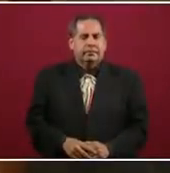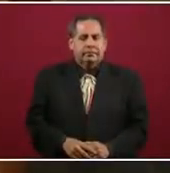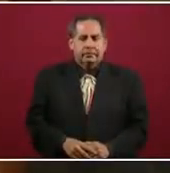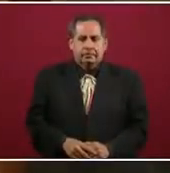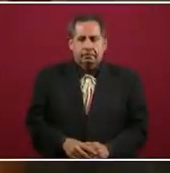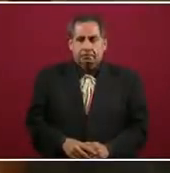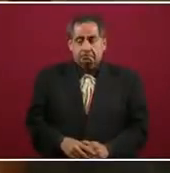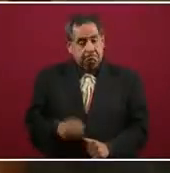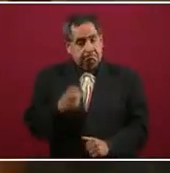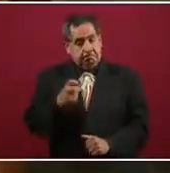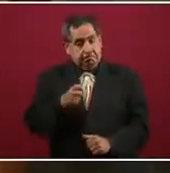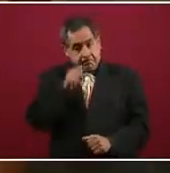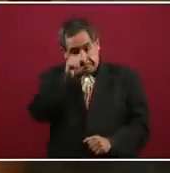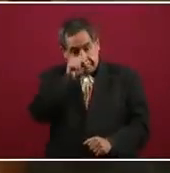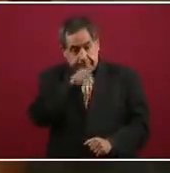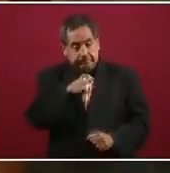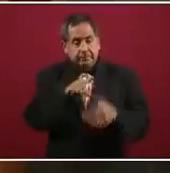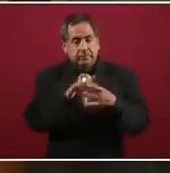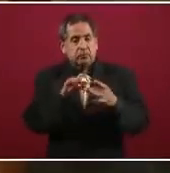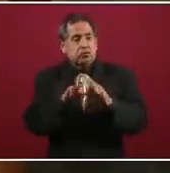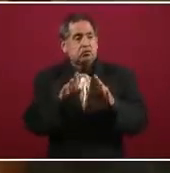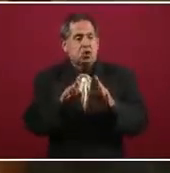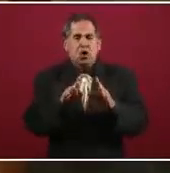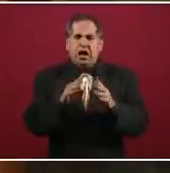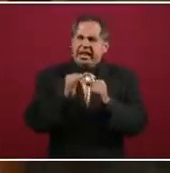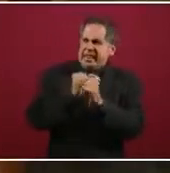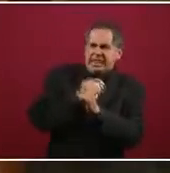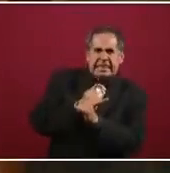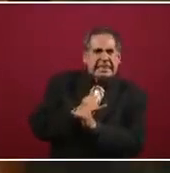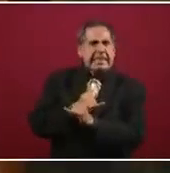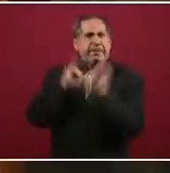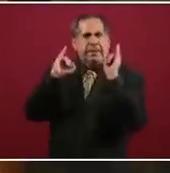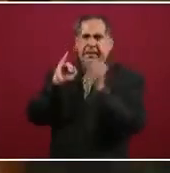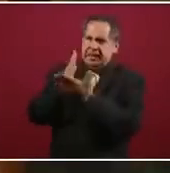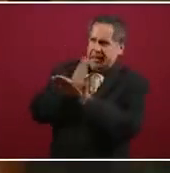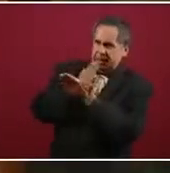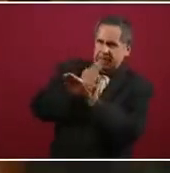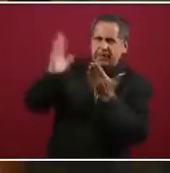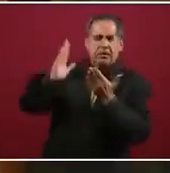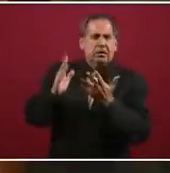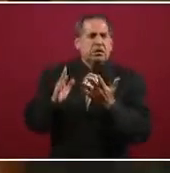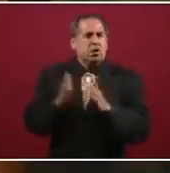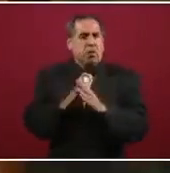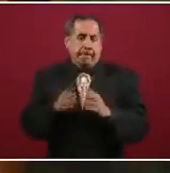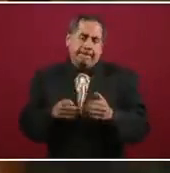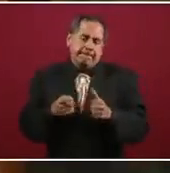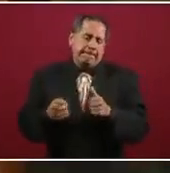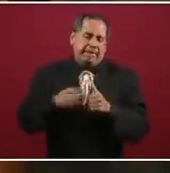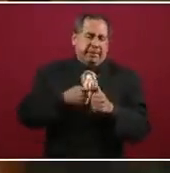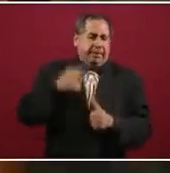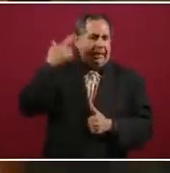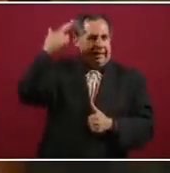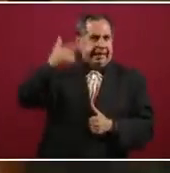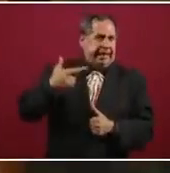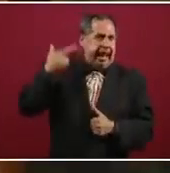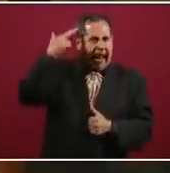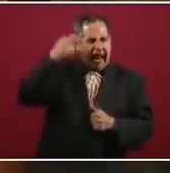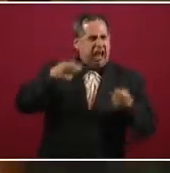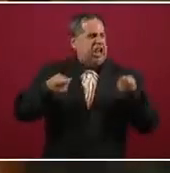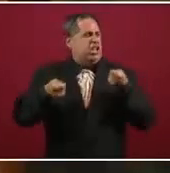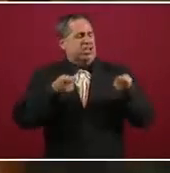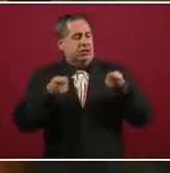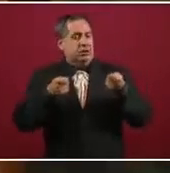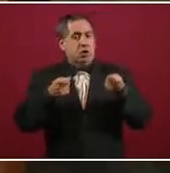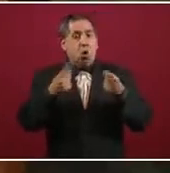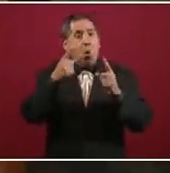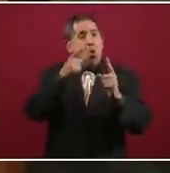Desde el momento y la manera en que debió lograrse la independencia, con una primera monarquía fue claro que no existía un solo